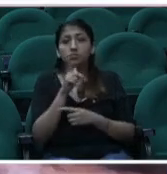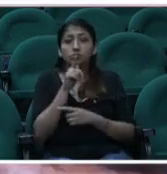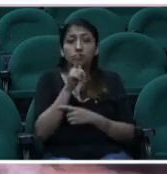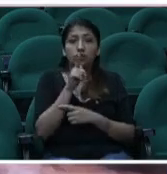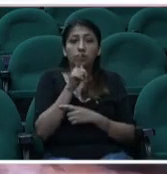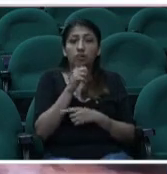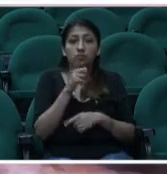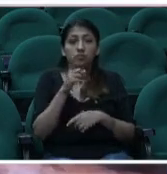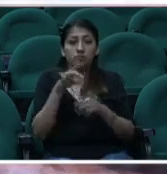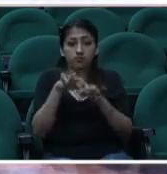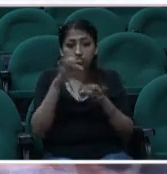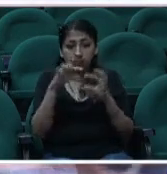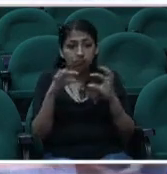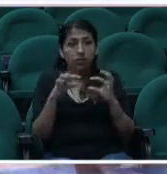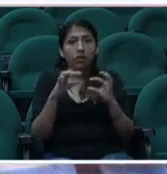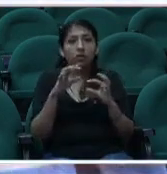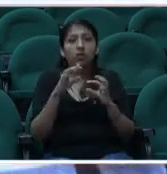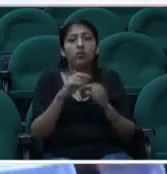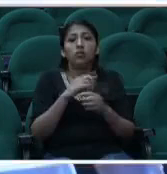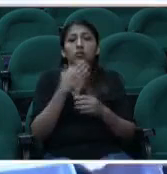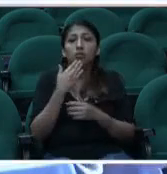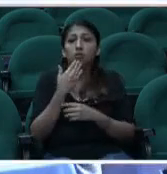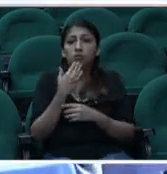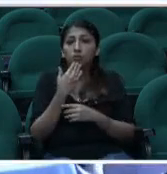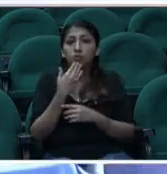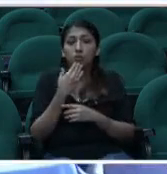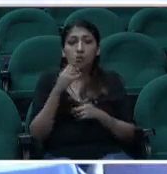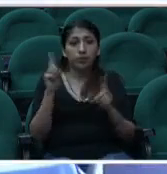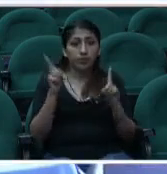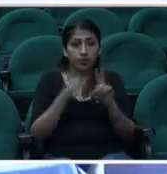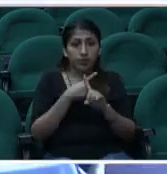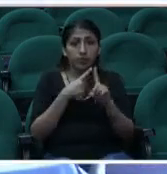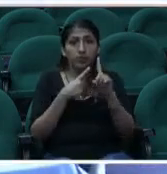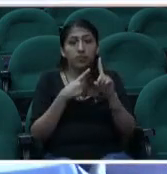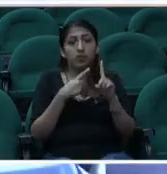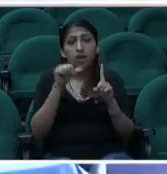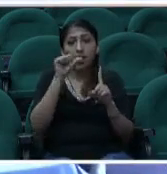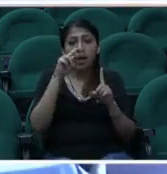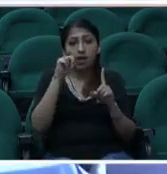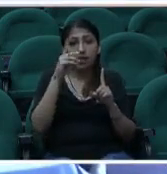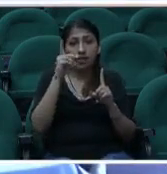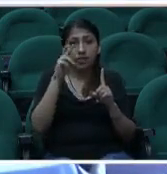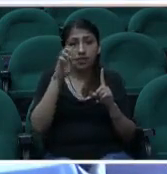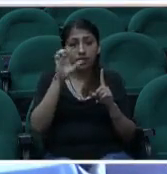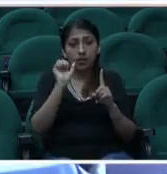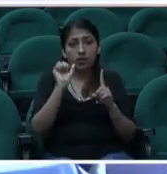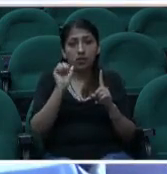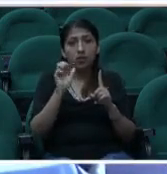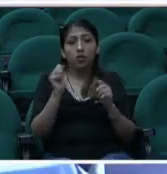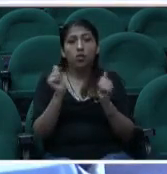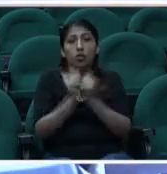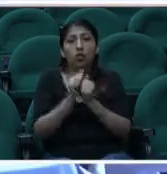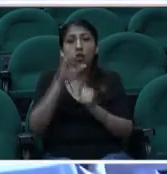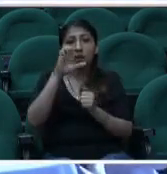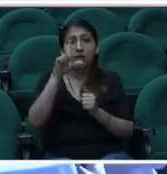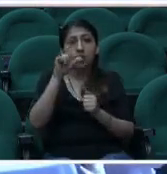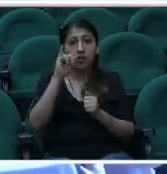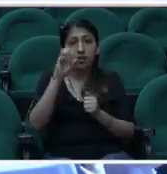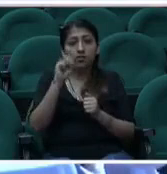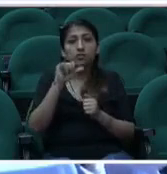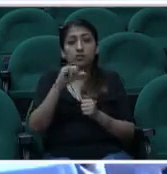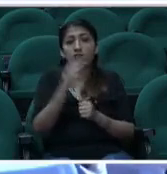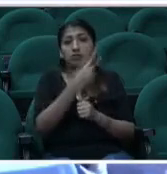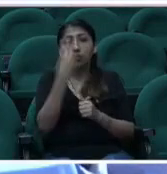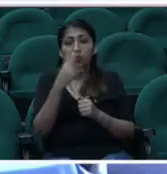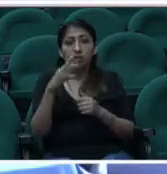destinadas de la siguiente manera la primera pareja será entonces andrew grande con medias tachero y la